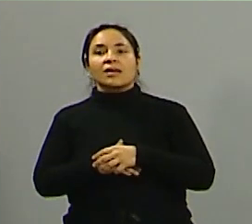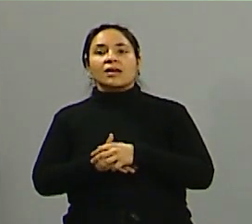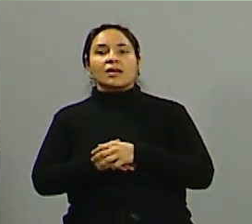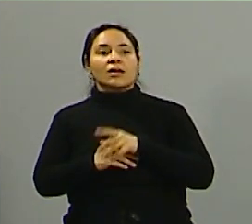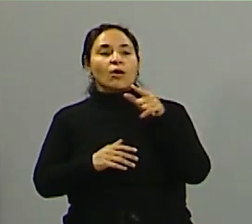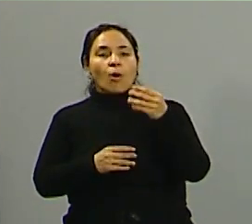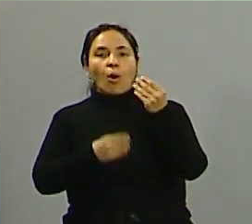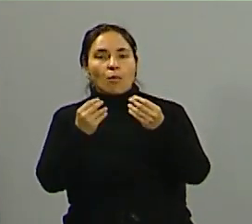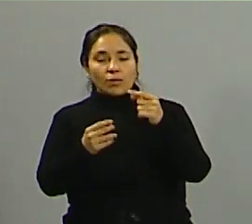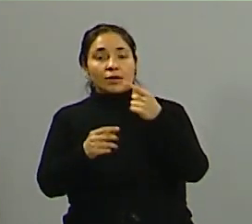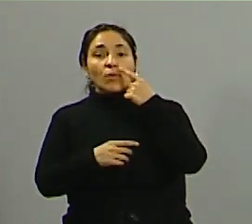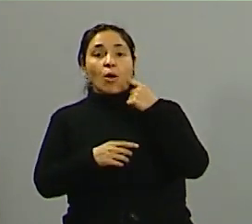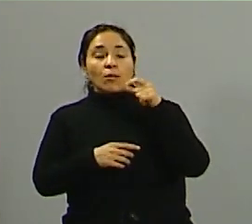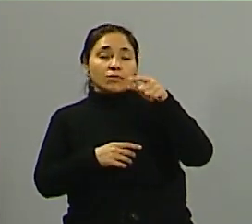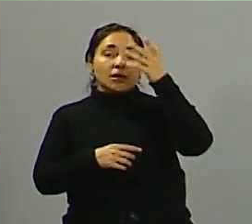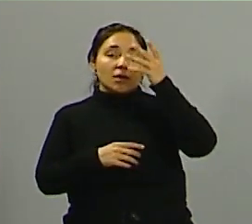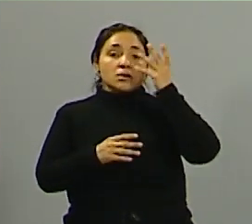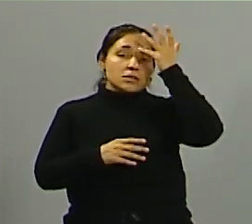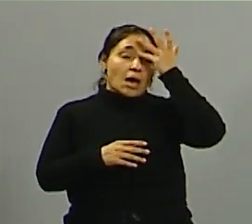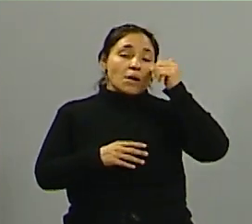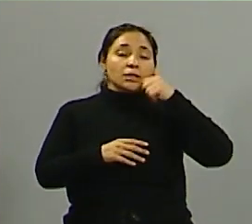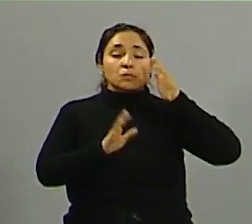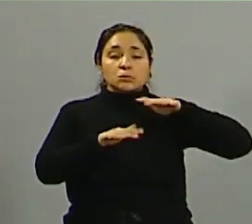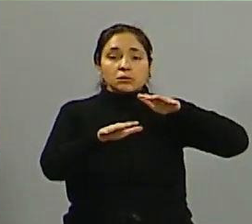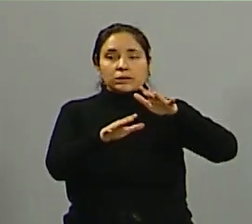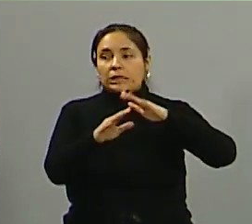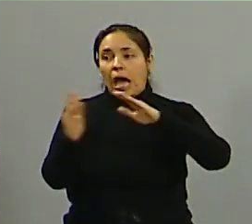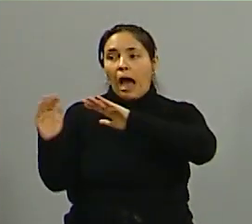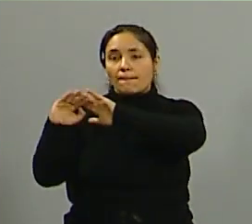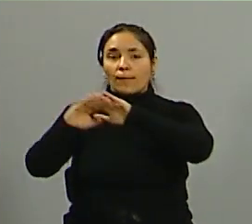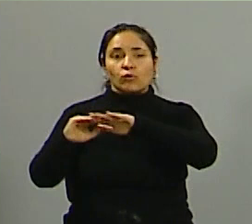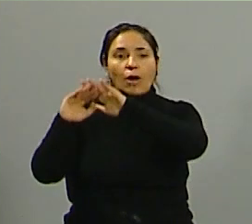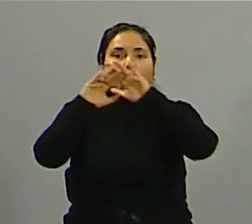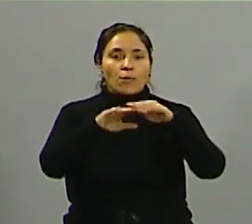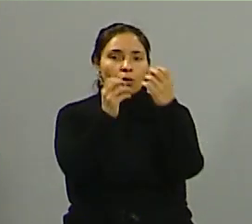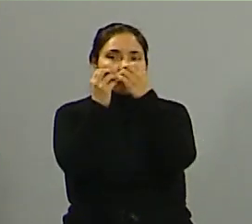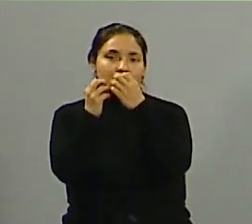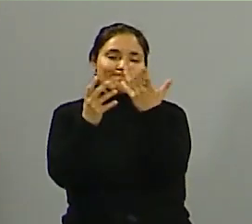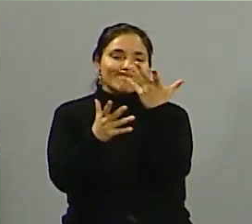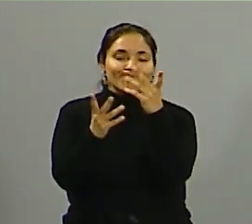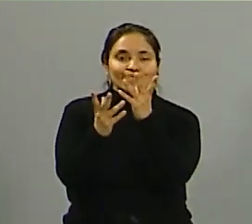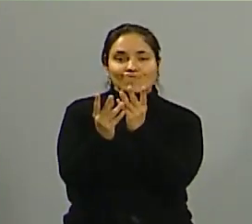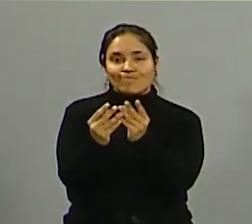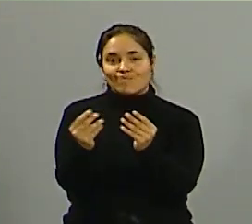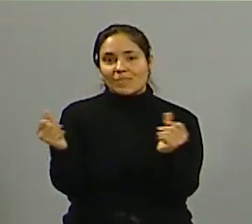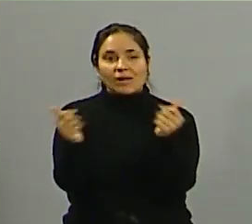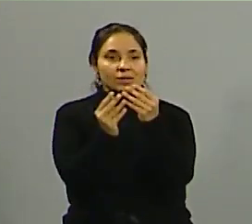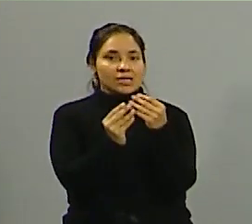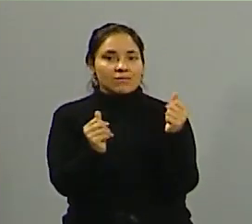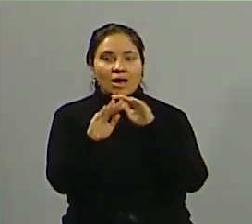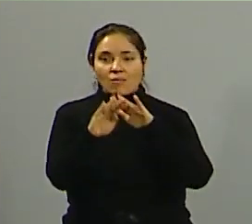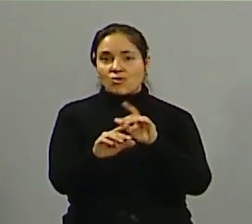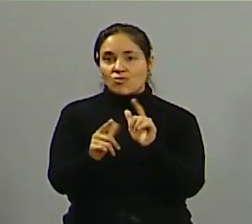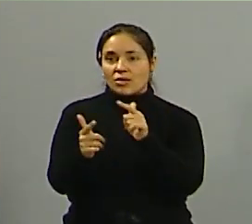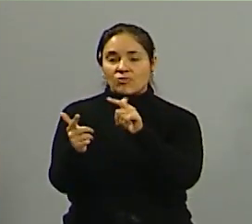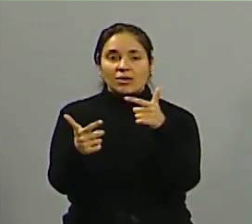perdiendo ese apoyo, ¿no? Y a veces da la sensación, digo, que trasladando esa situación en la actualidad, que hasta ese apoyo hasta en el día de